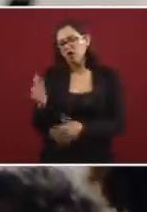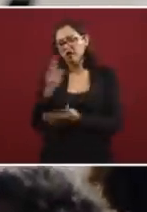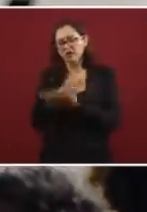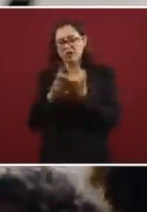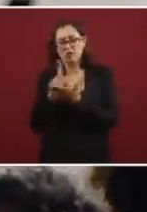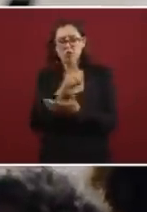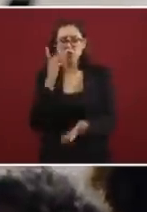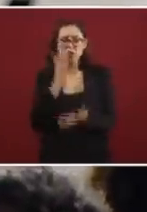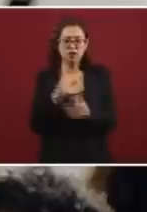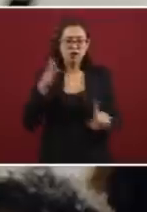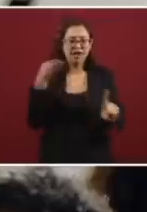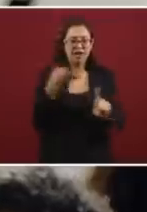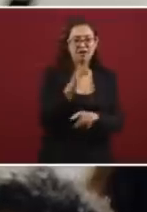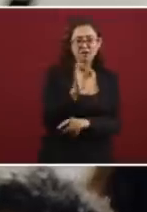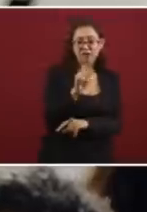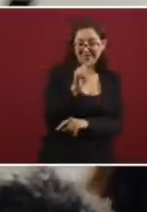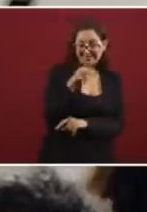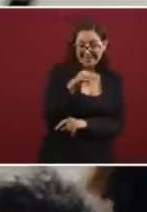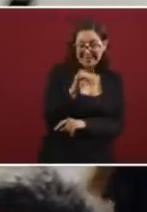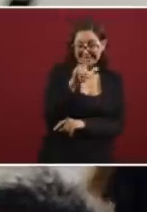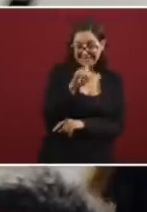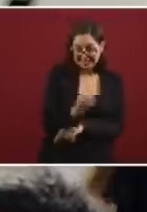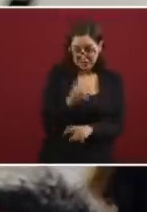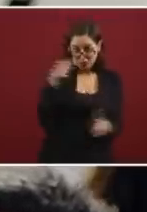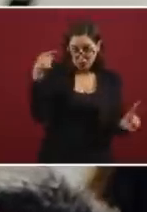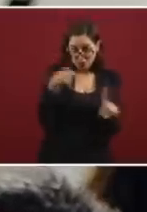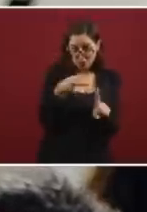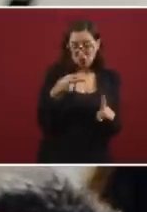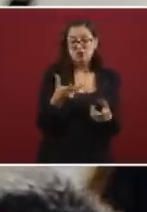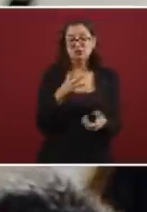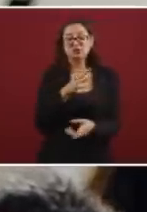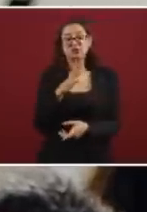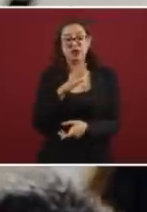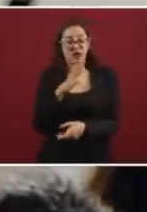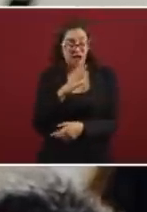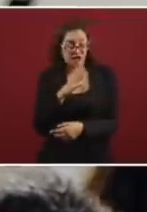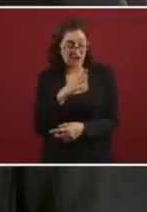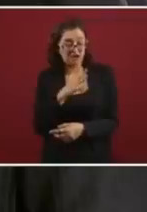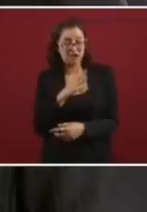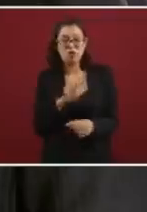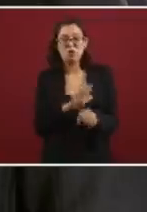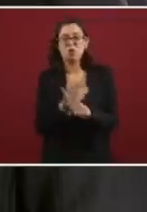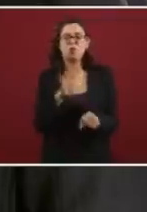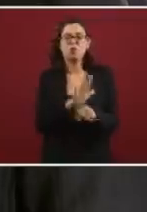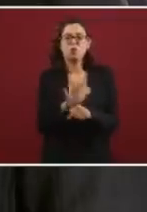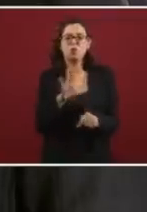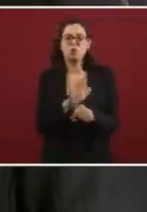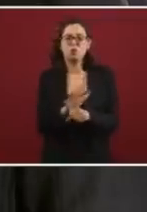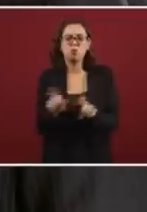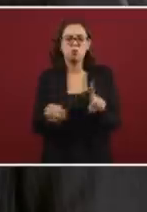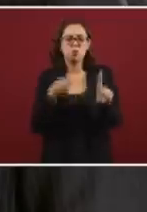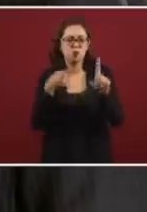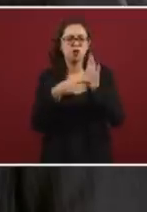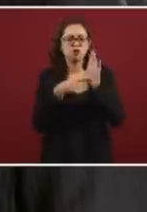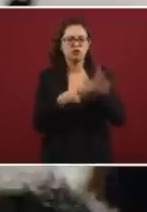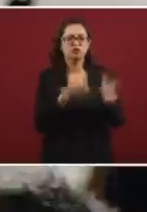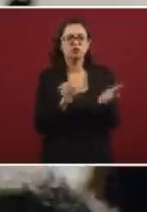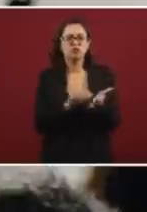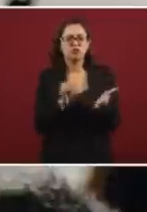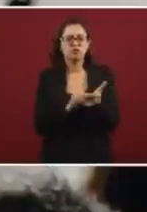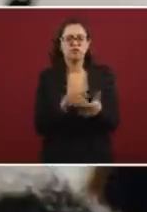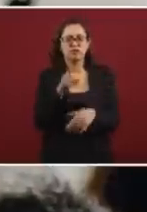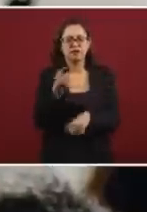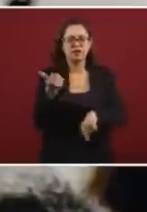fentanilo por eso le preguntaba en específico sobre el caso de fentanilo y qué resultados y qué retos usted ve todavía desde su administración